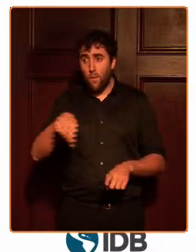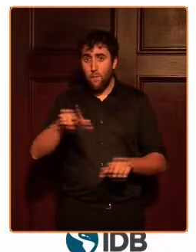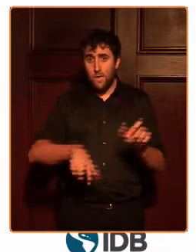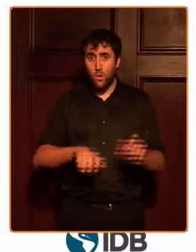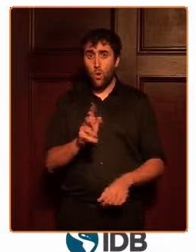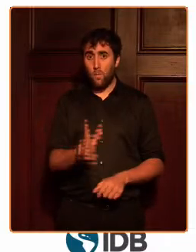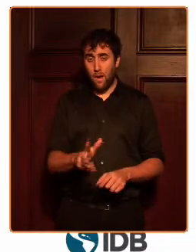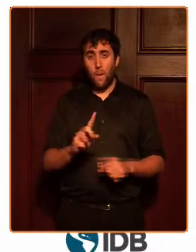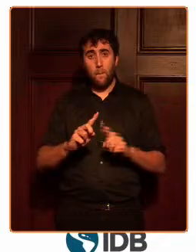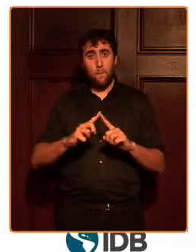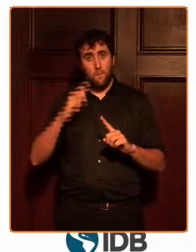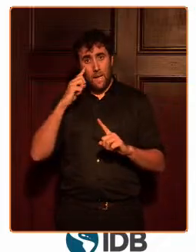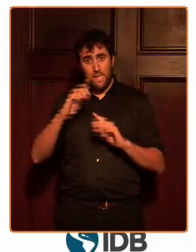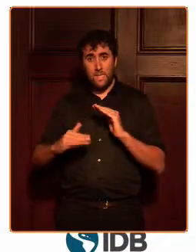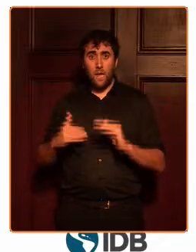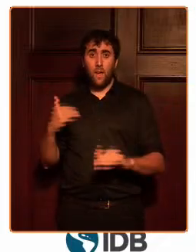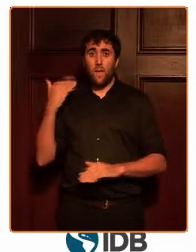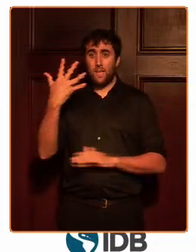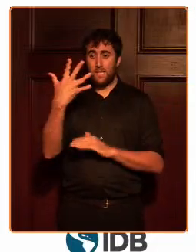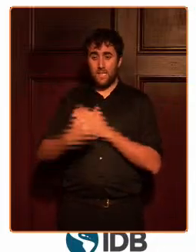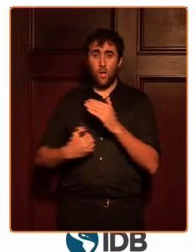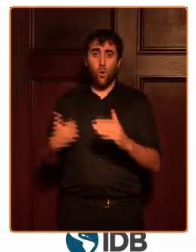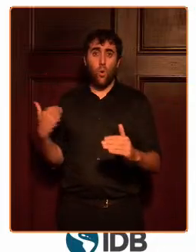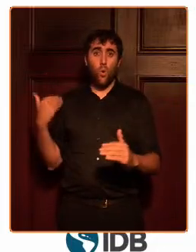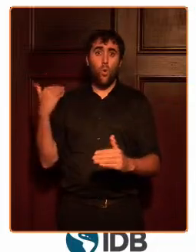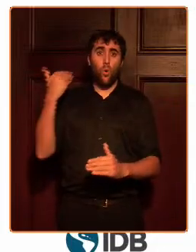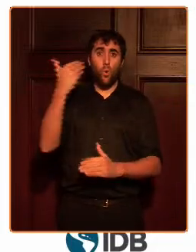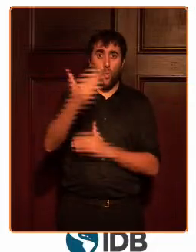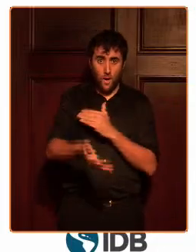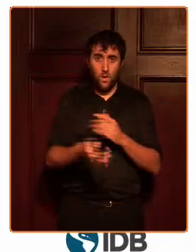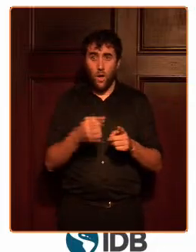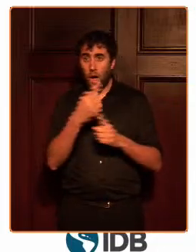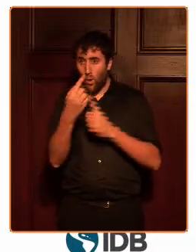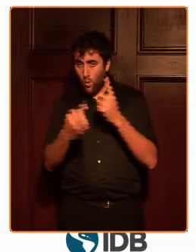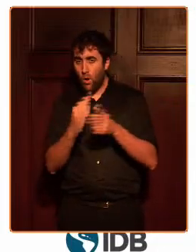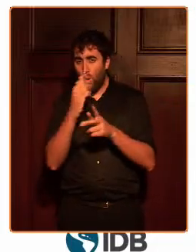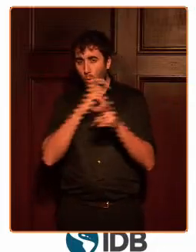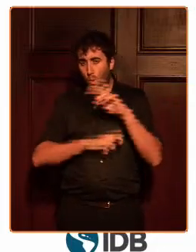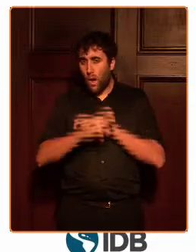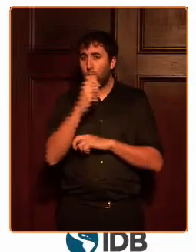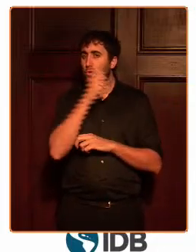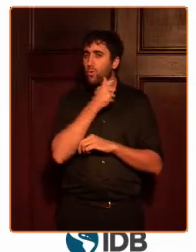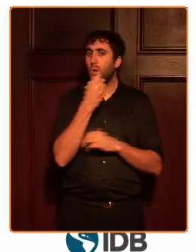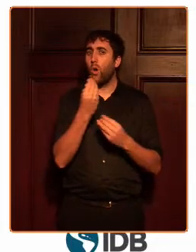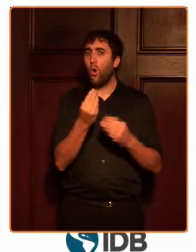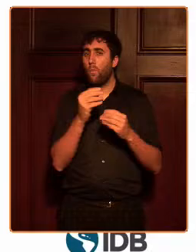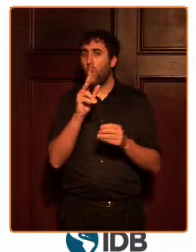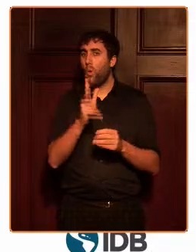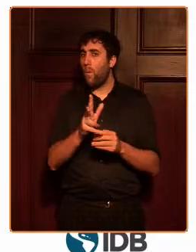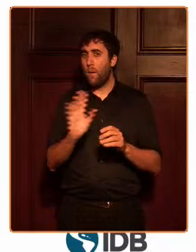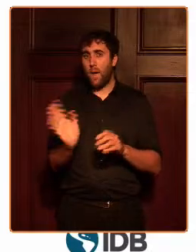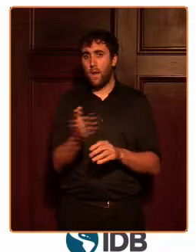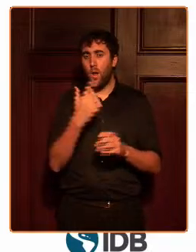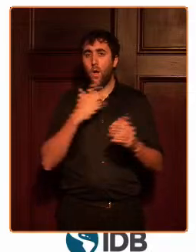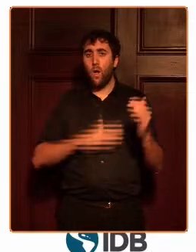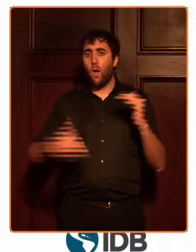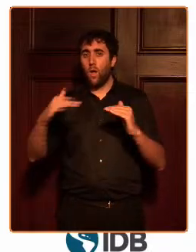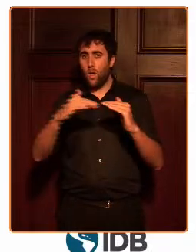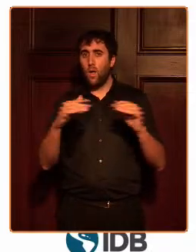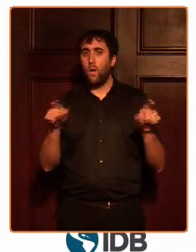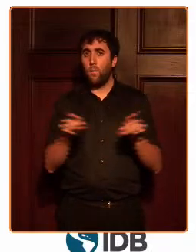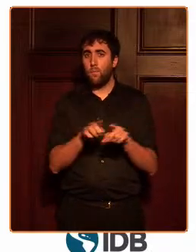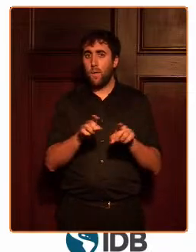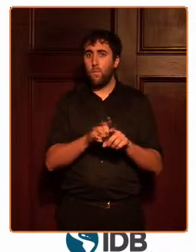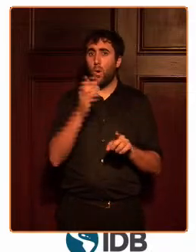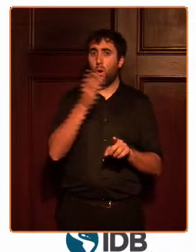se espera que en los próximos 5 años vamos a llegar a una distribución básicamente equitativa entre